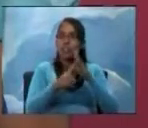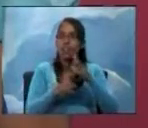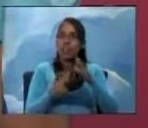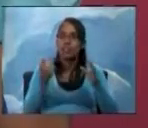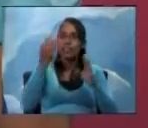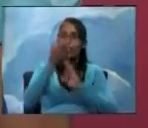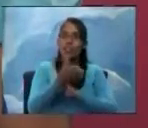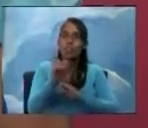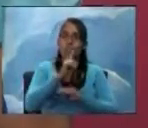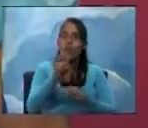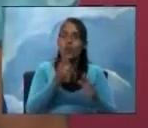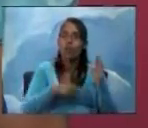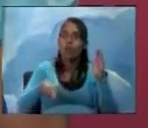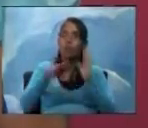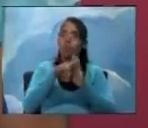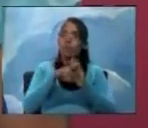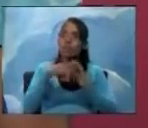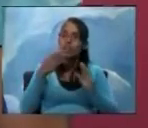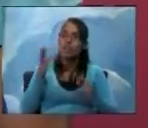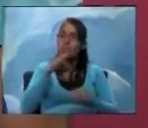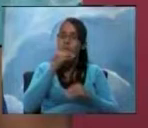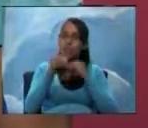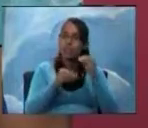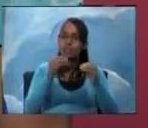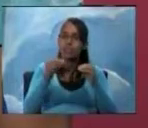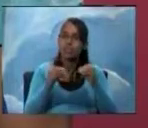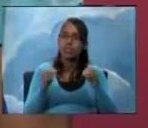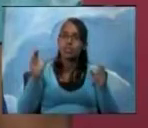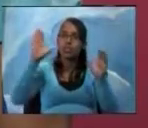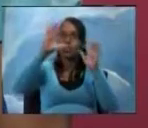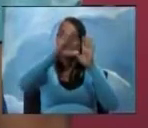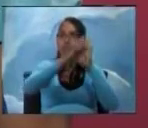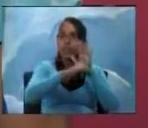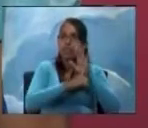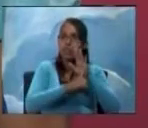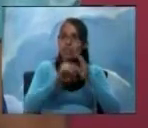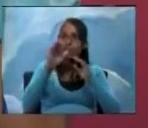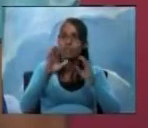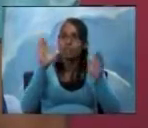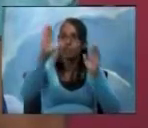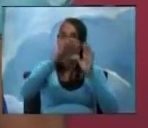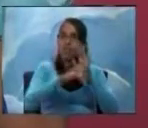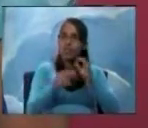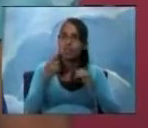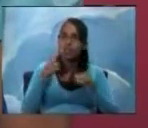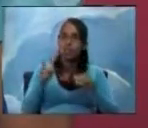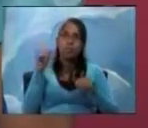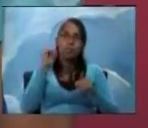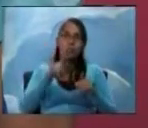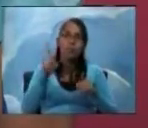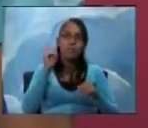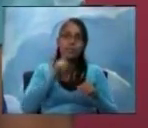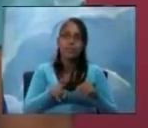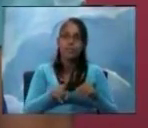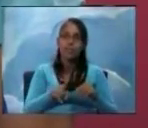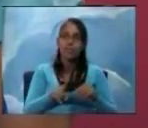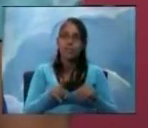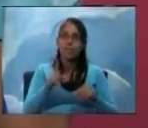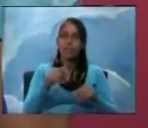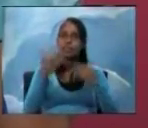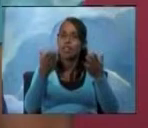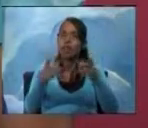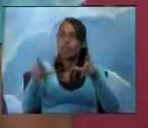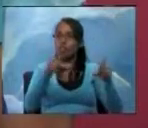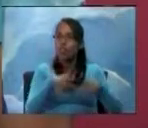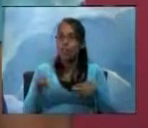no completo. ¿Qué estamos haciendo ahí? Ay, robando. Robando. Estamos mintiendo, diciendo una mentira. Dándole